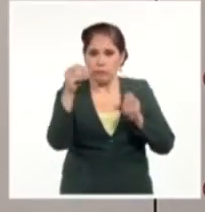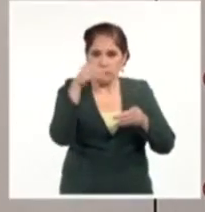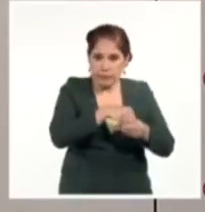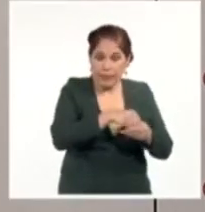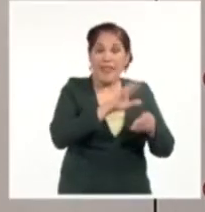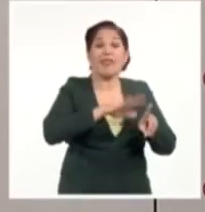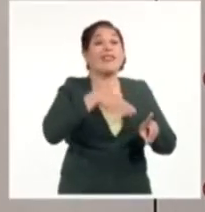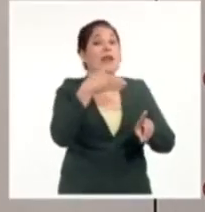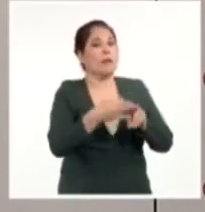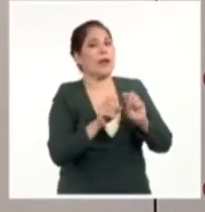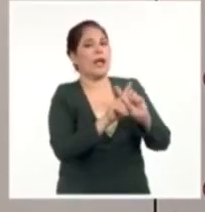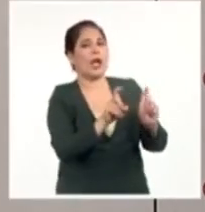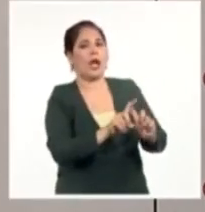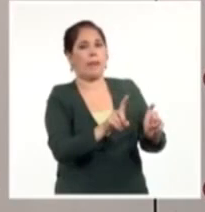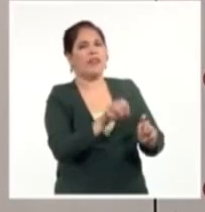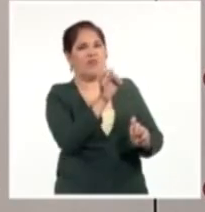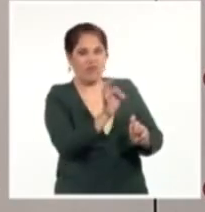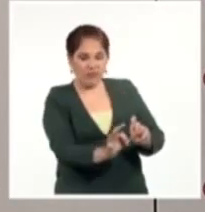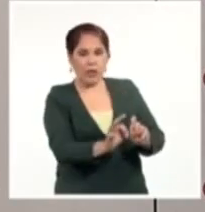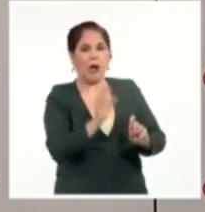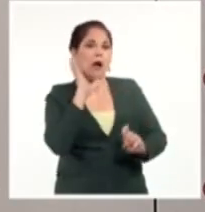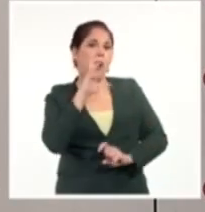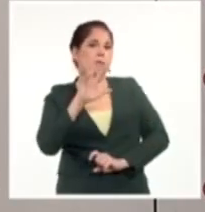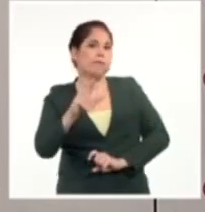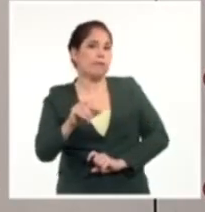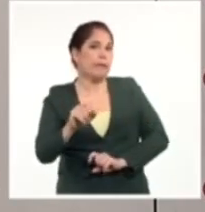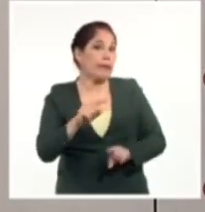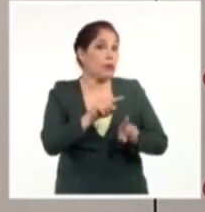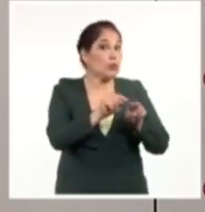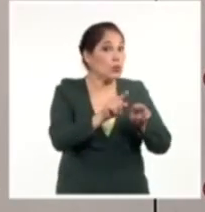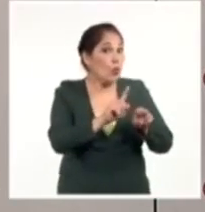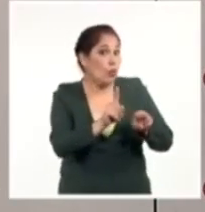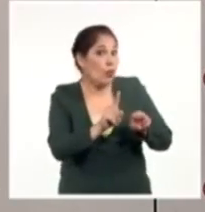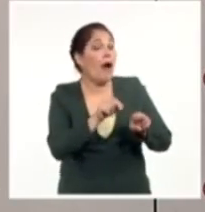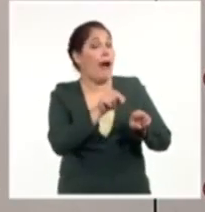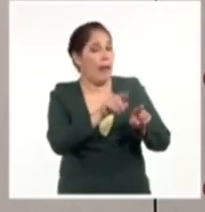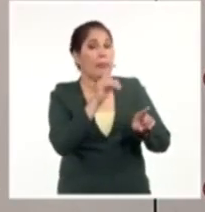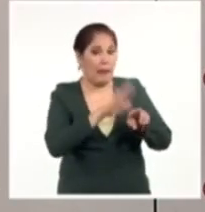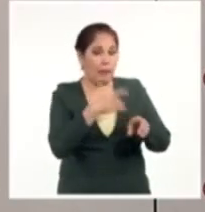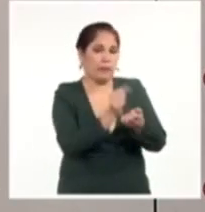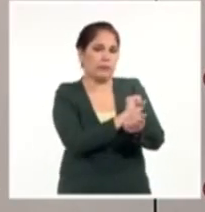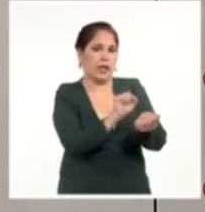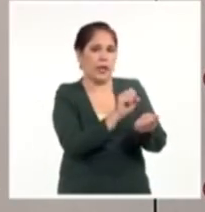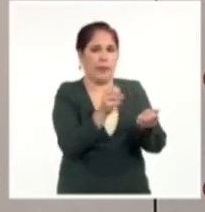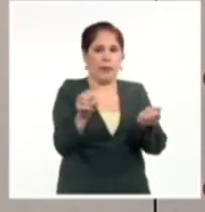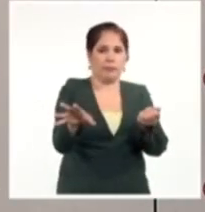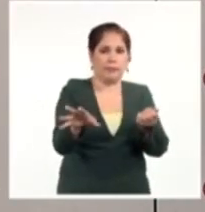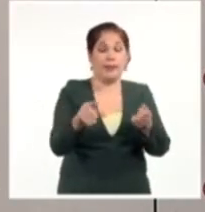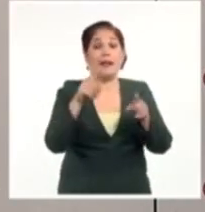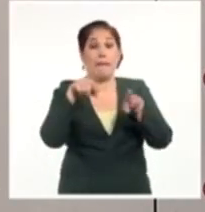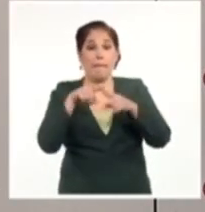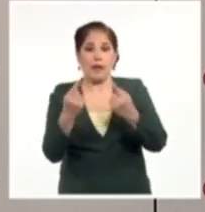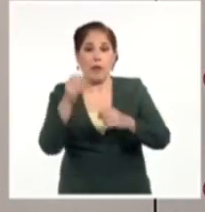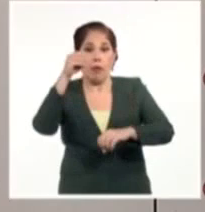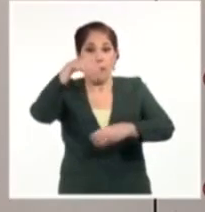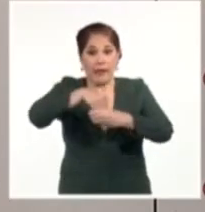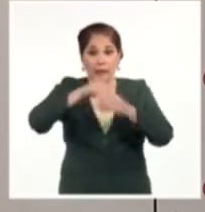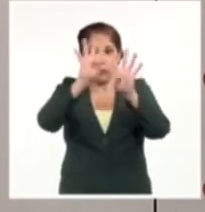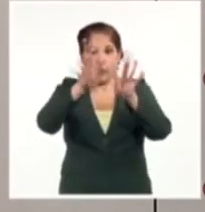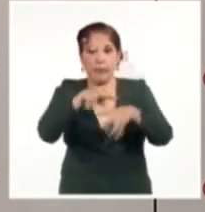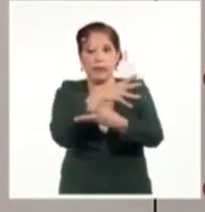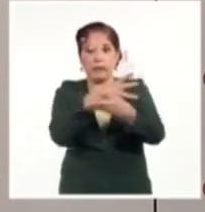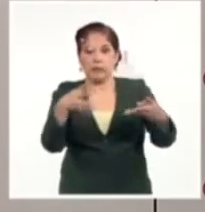en realidad es o no es un marero el sujeto en cuestión, como se nombran a estos criminales. Y dentro de las prisiones han muerto